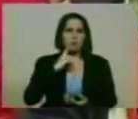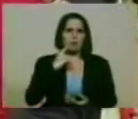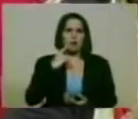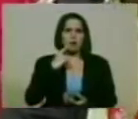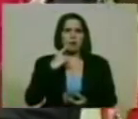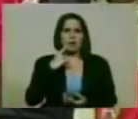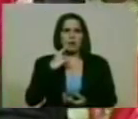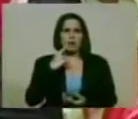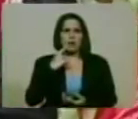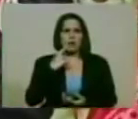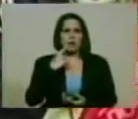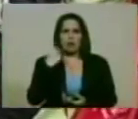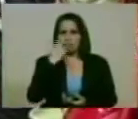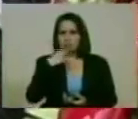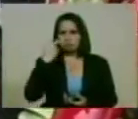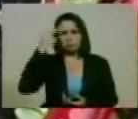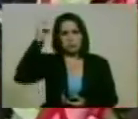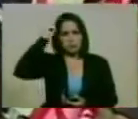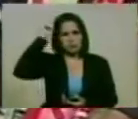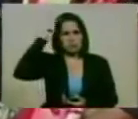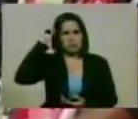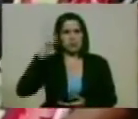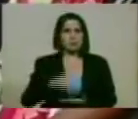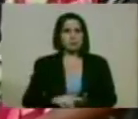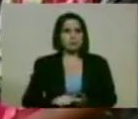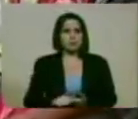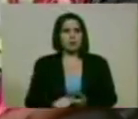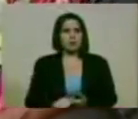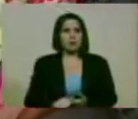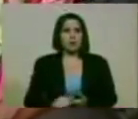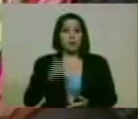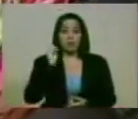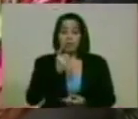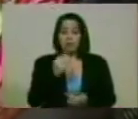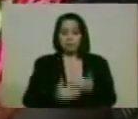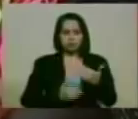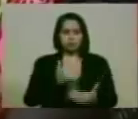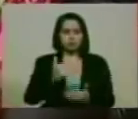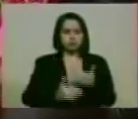Hay que avanzar, avanzar en la construcción de un